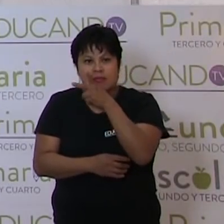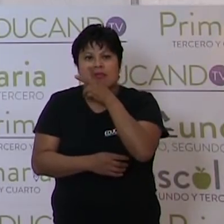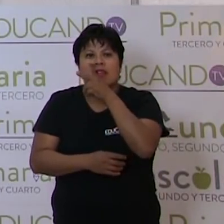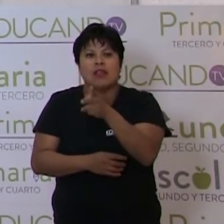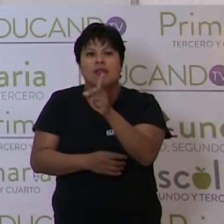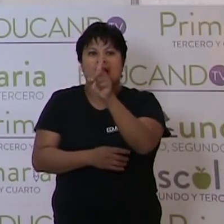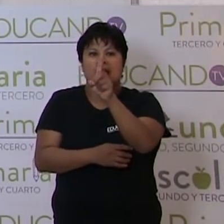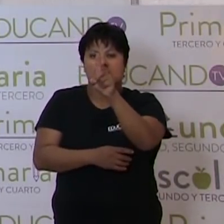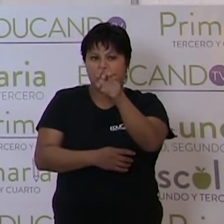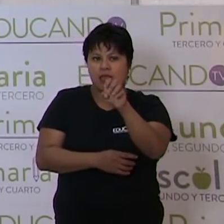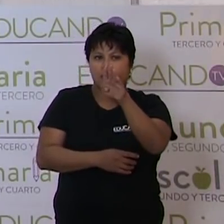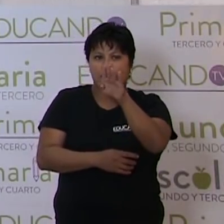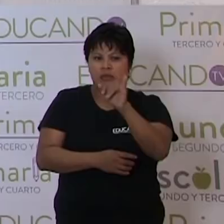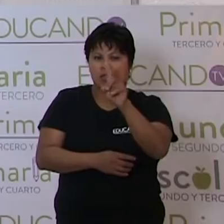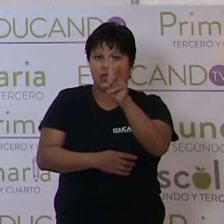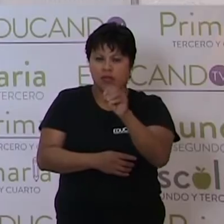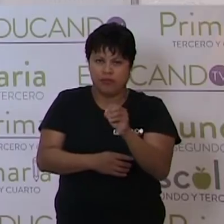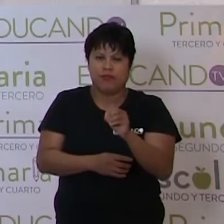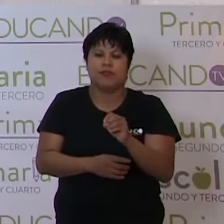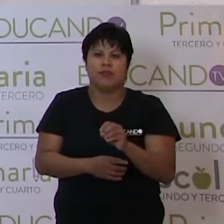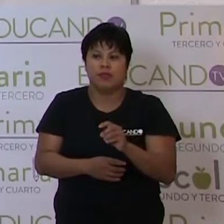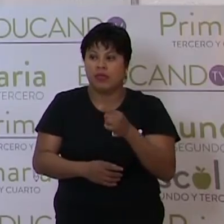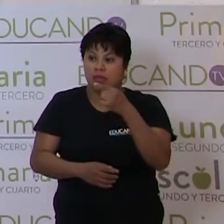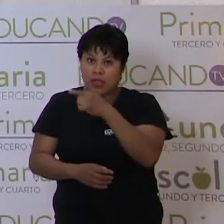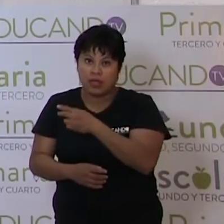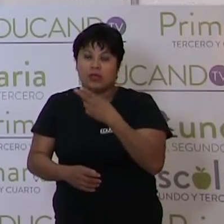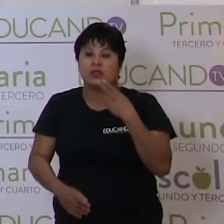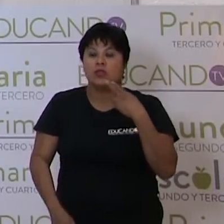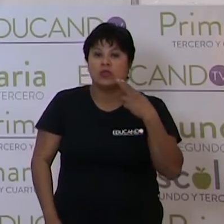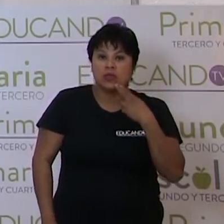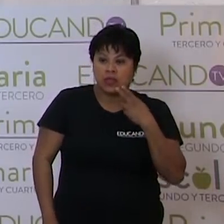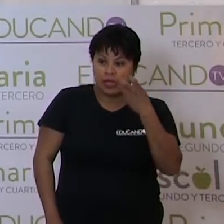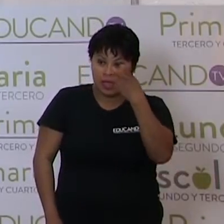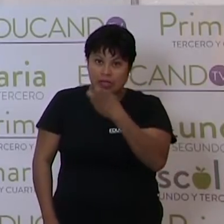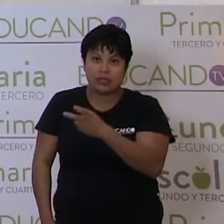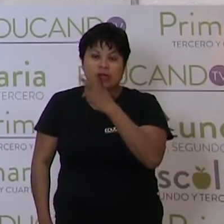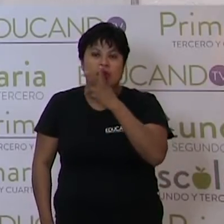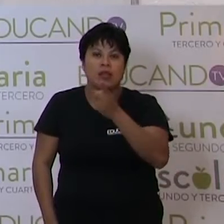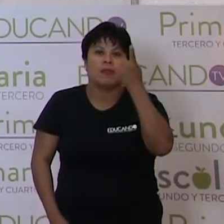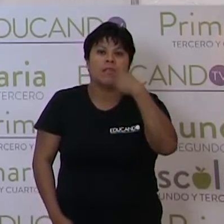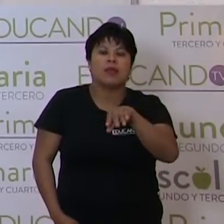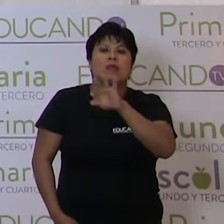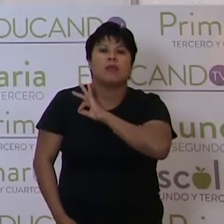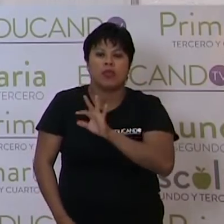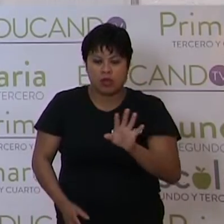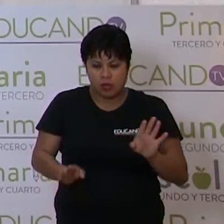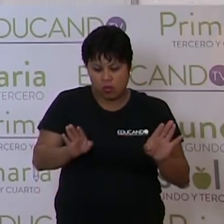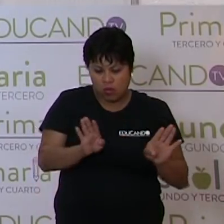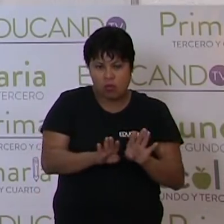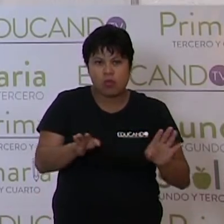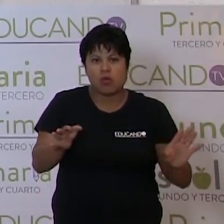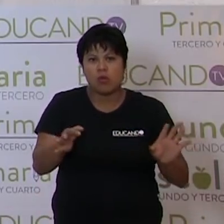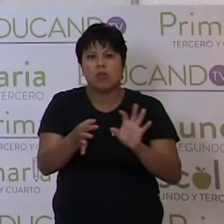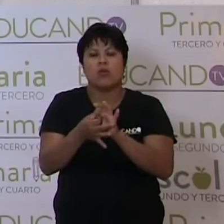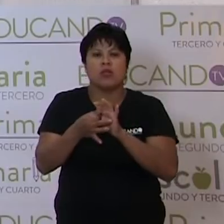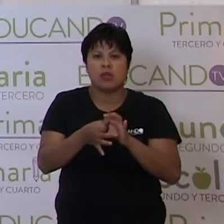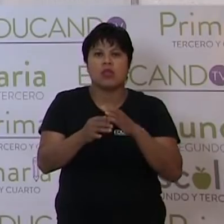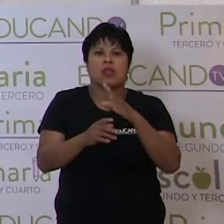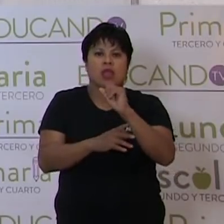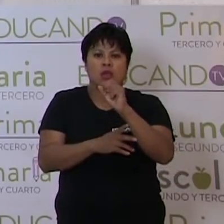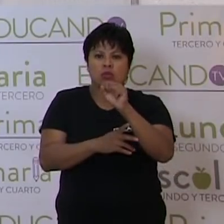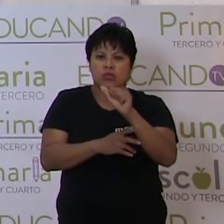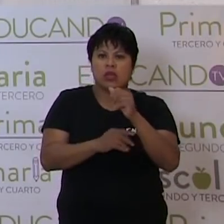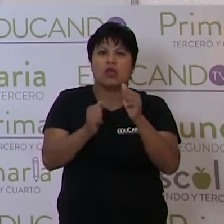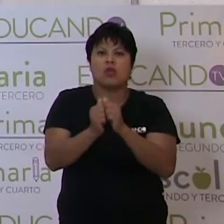¿Sí? Es la palabra debido. Ella está utilizando esa palabra para poder unir la causa con